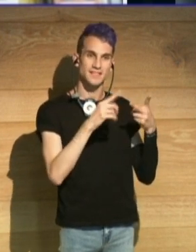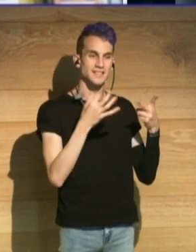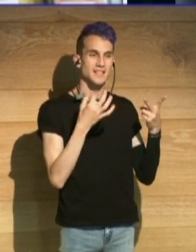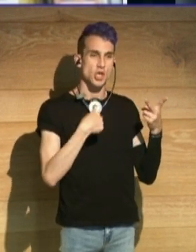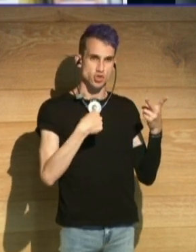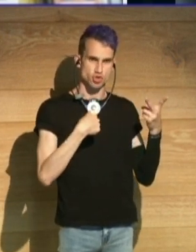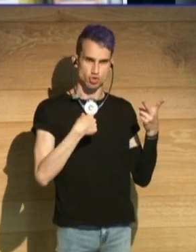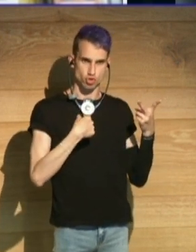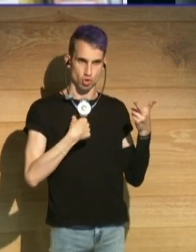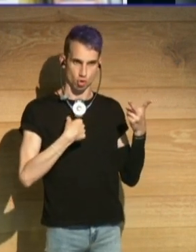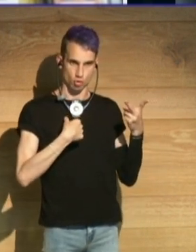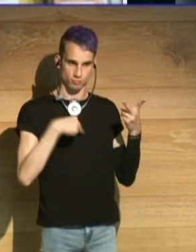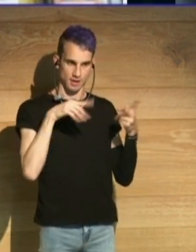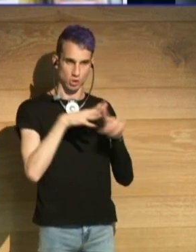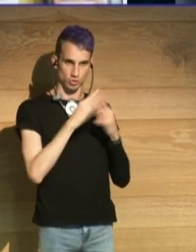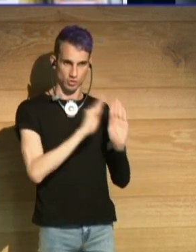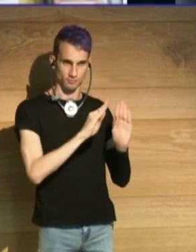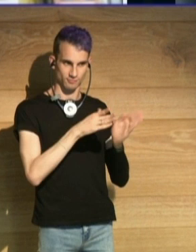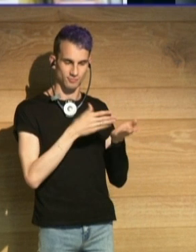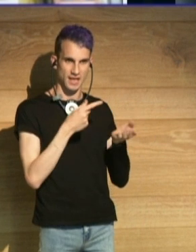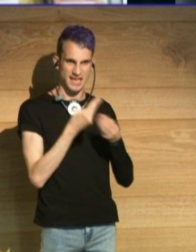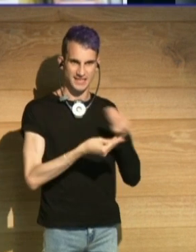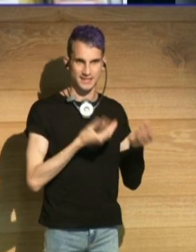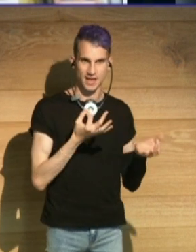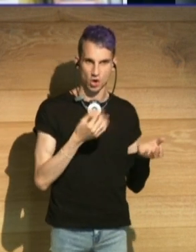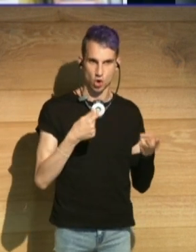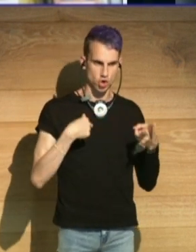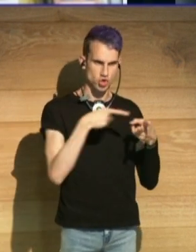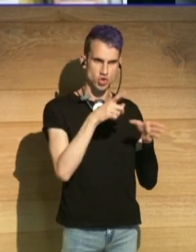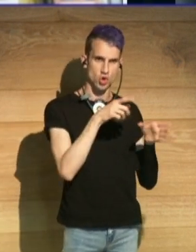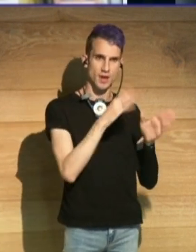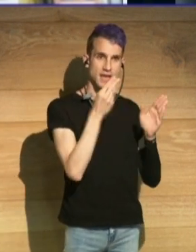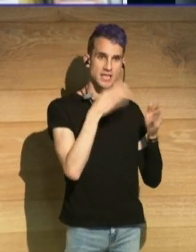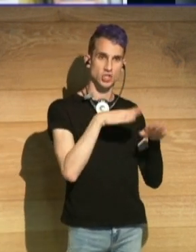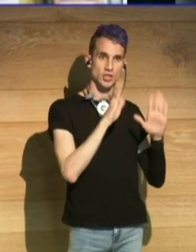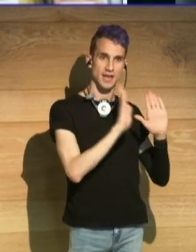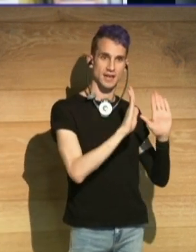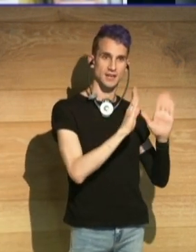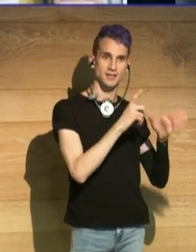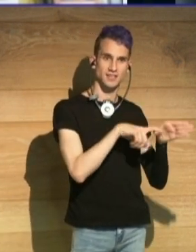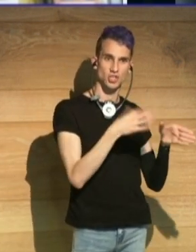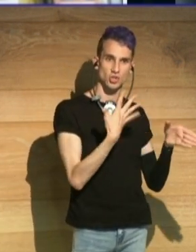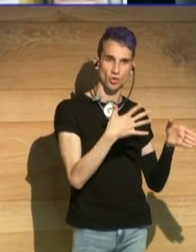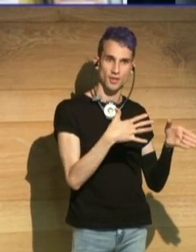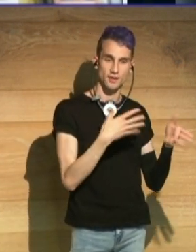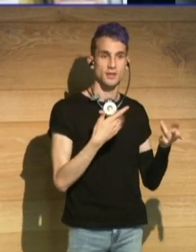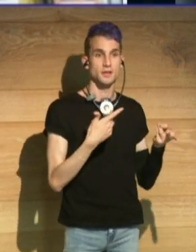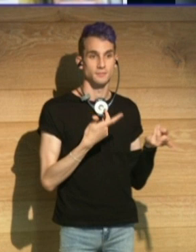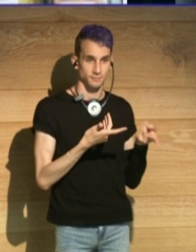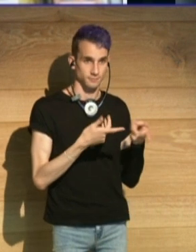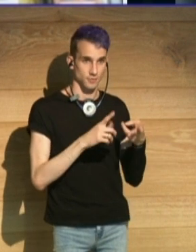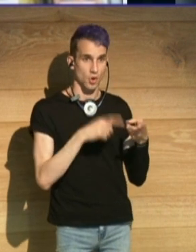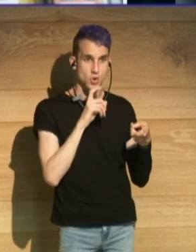hecho yo en su lugar? ¿Dónde me encuentro yo en esa corriente histórica? ¿Cómo ha sido posible todo